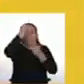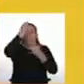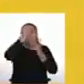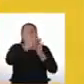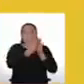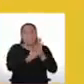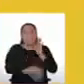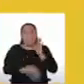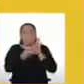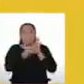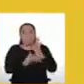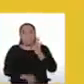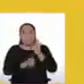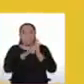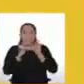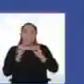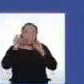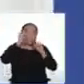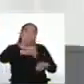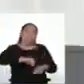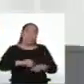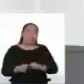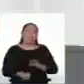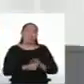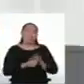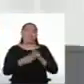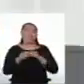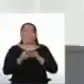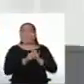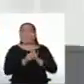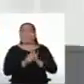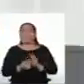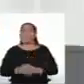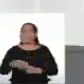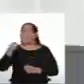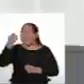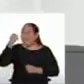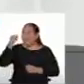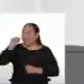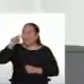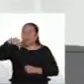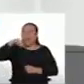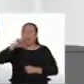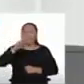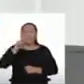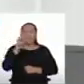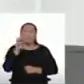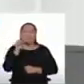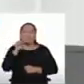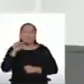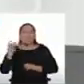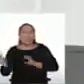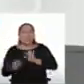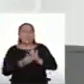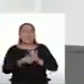extensión no puede ubicarse dentro de la normativa. Entiendo. Esos anexos van en otro documento.